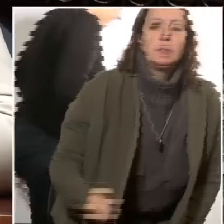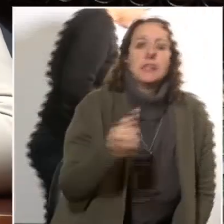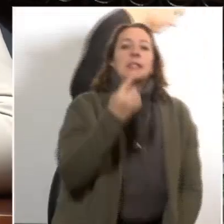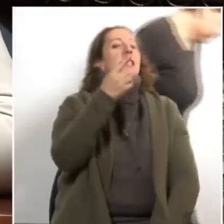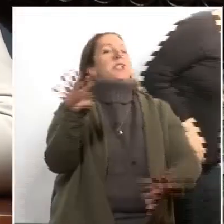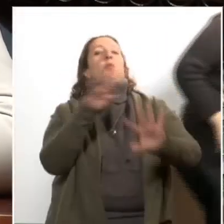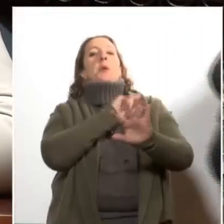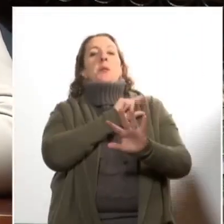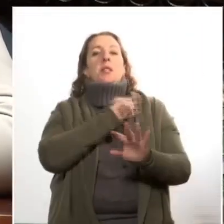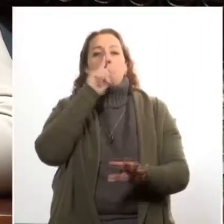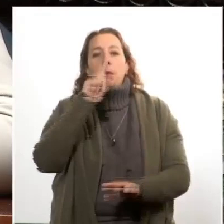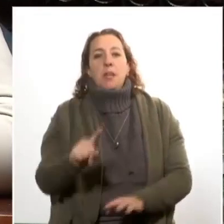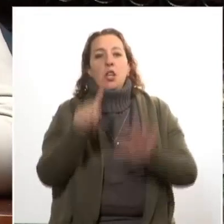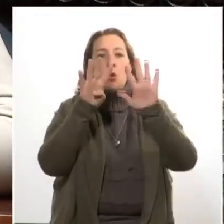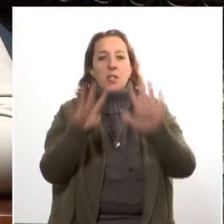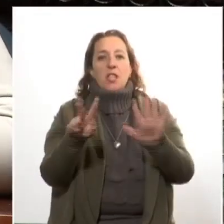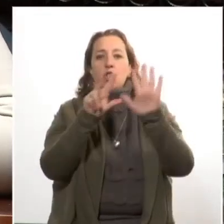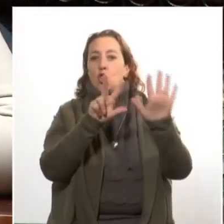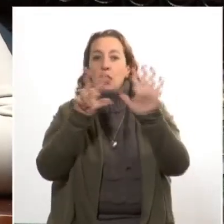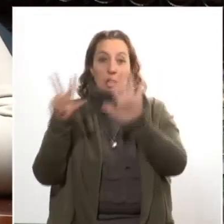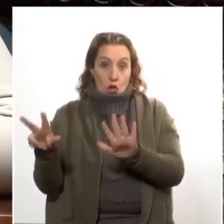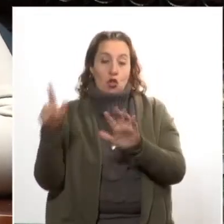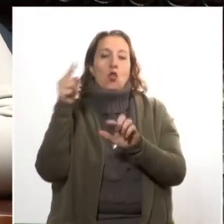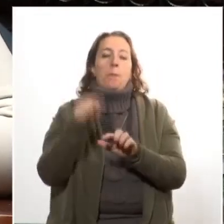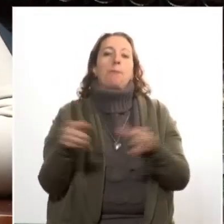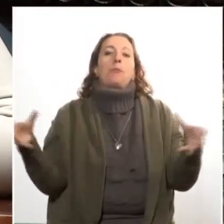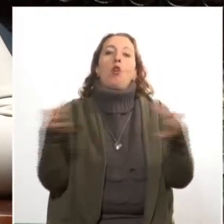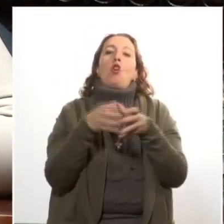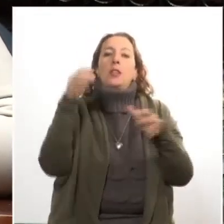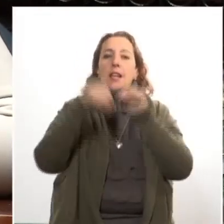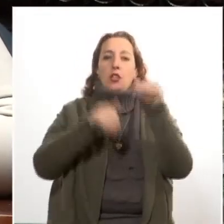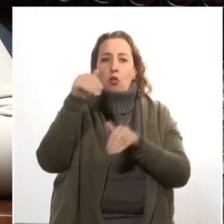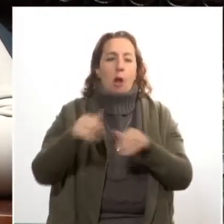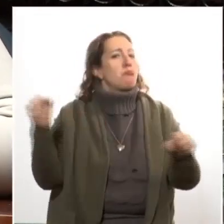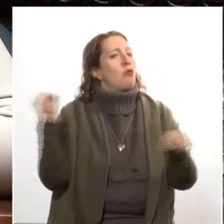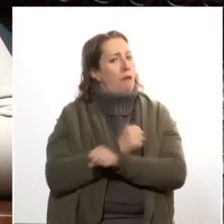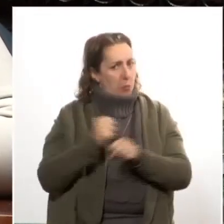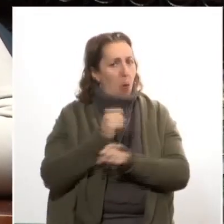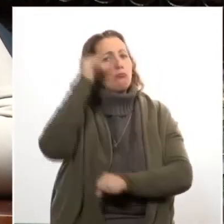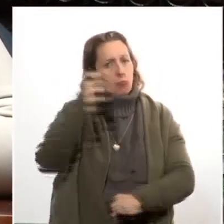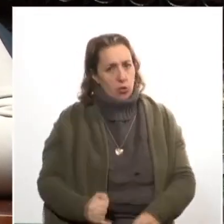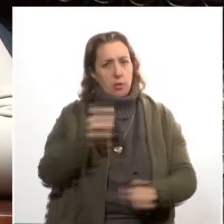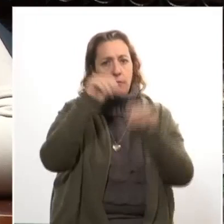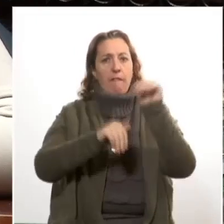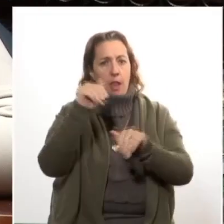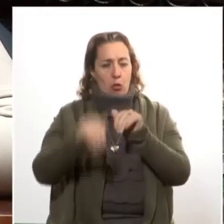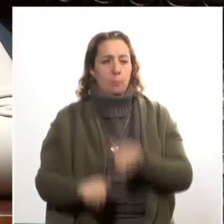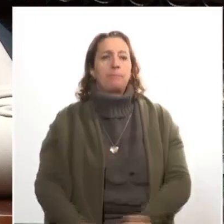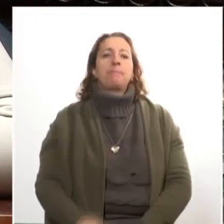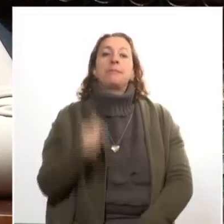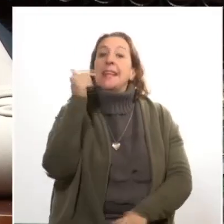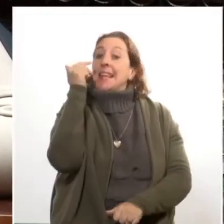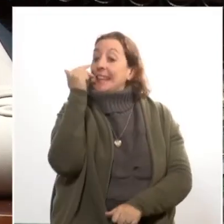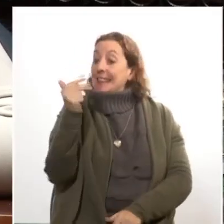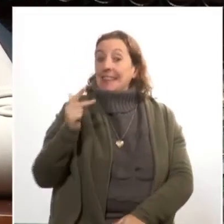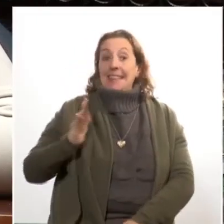de 1988, la Corte Electoral confirmó que habría referéndum. Y de la mano de estas 3 mujeres